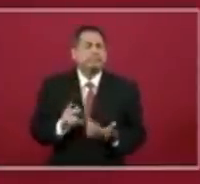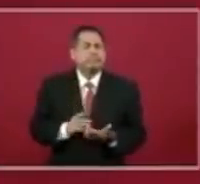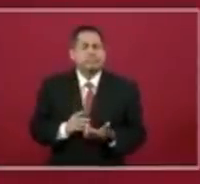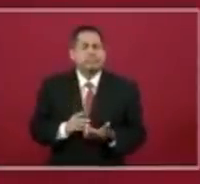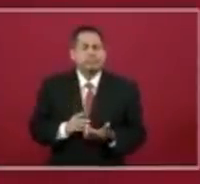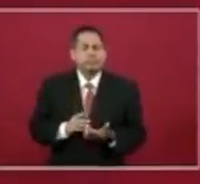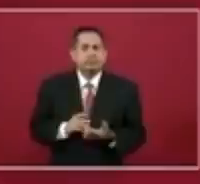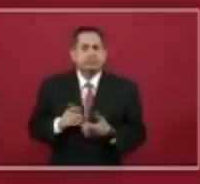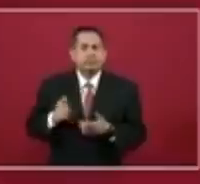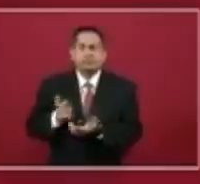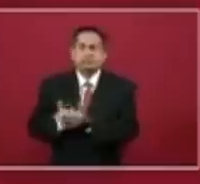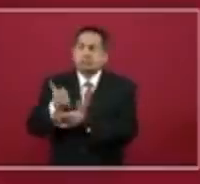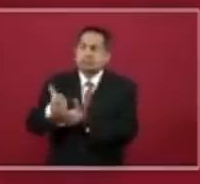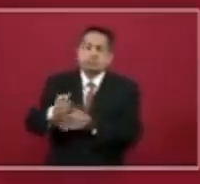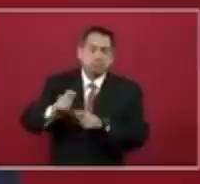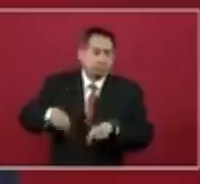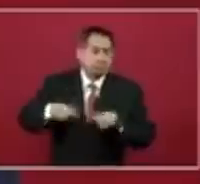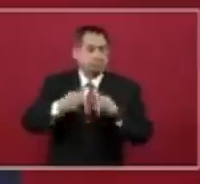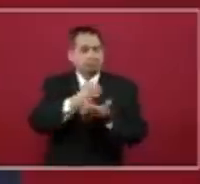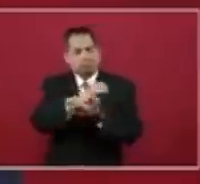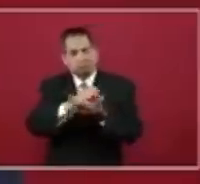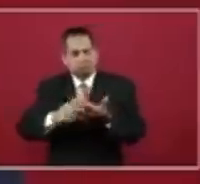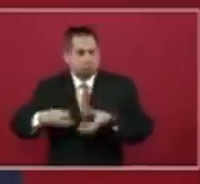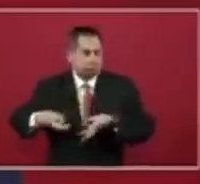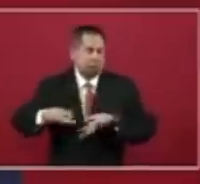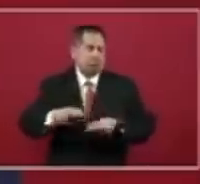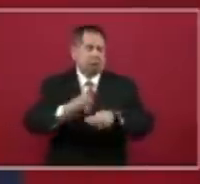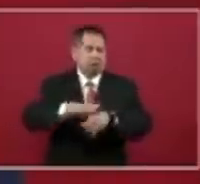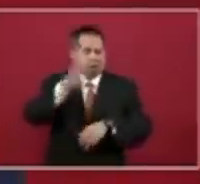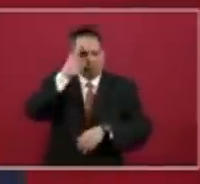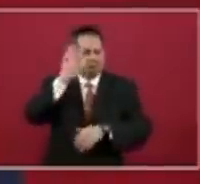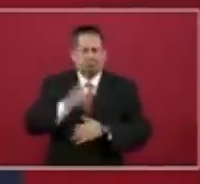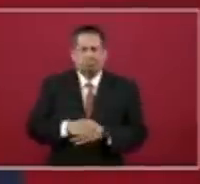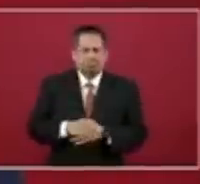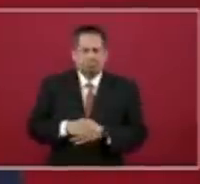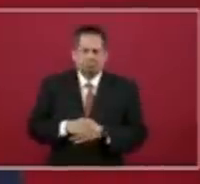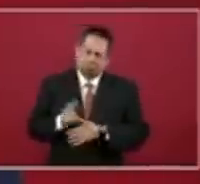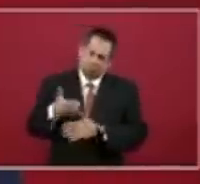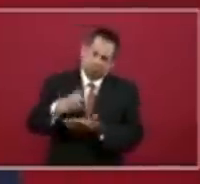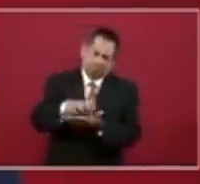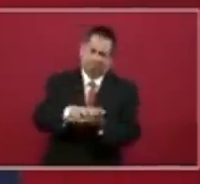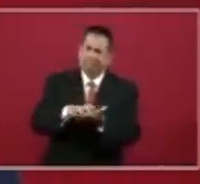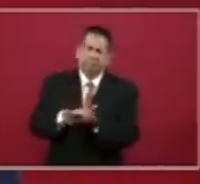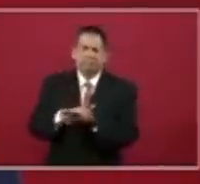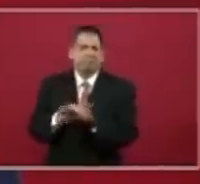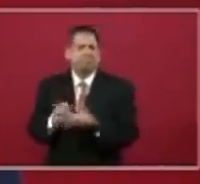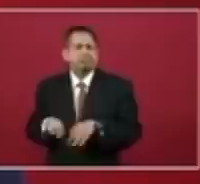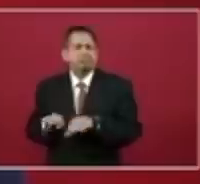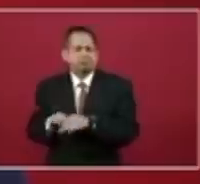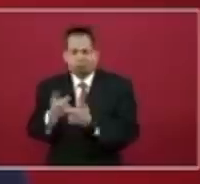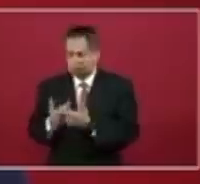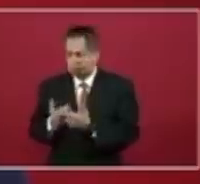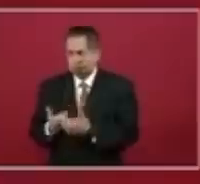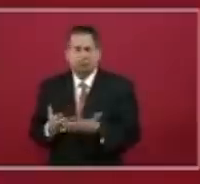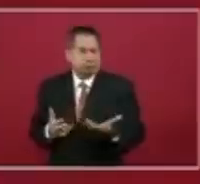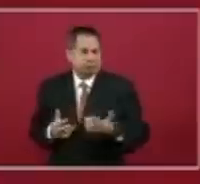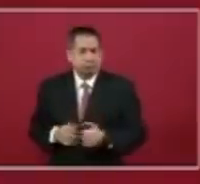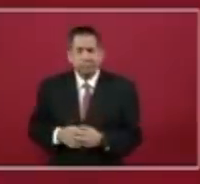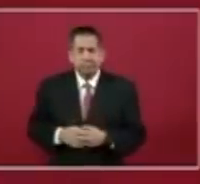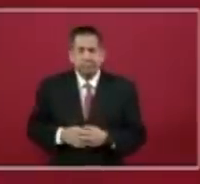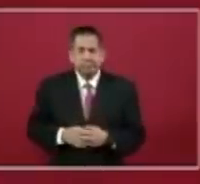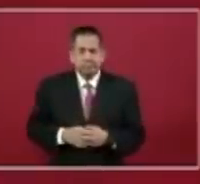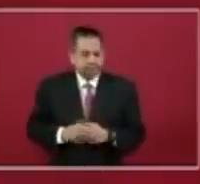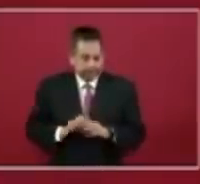no se contrata, y esto significa ahorros importantísimos. Entonces,